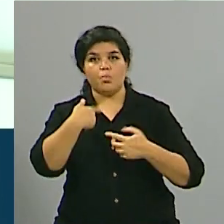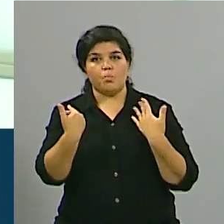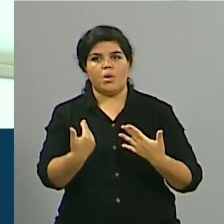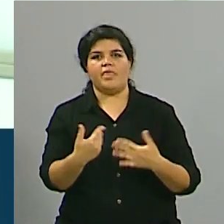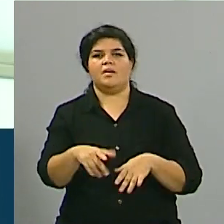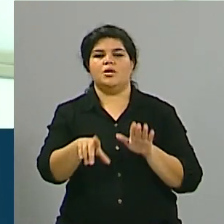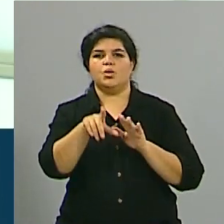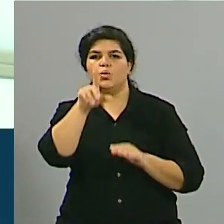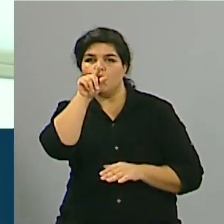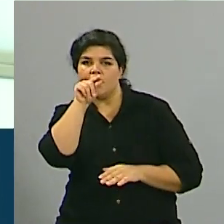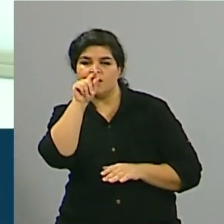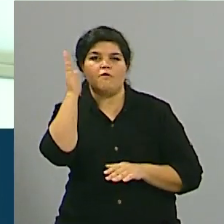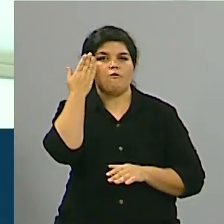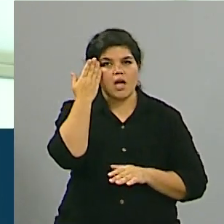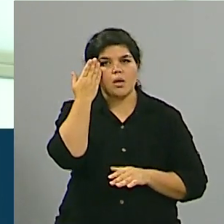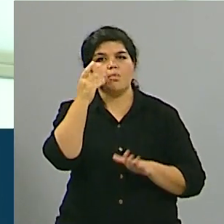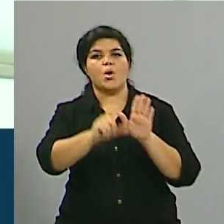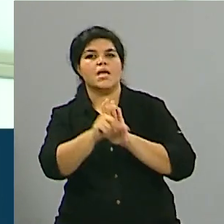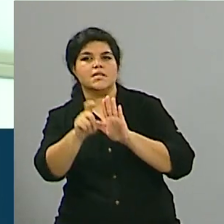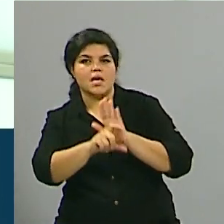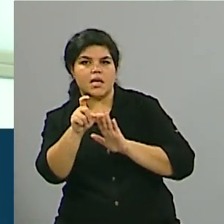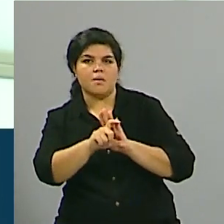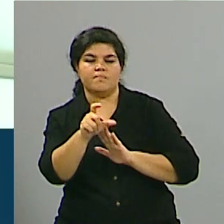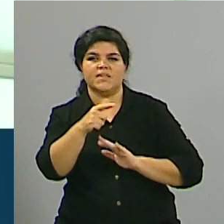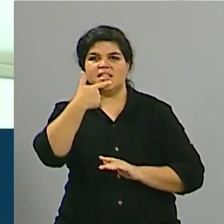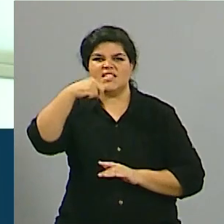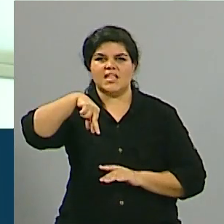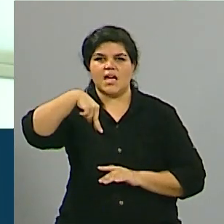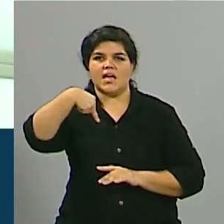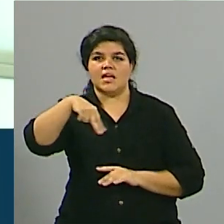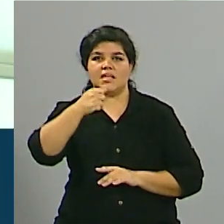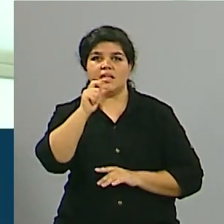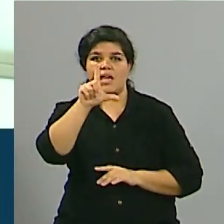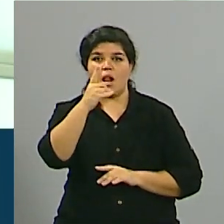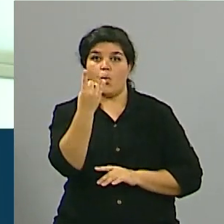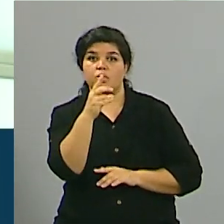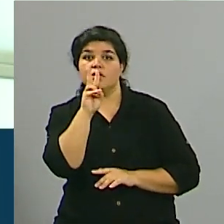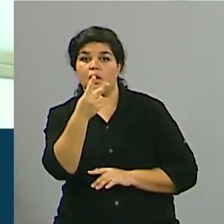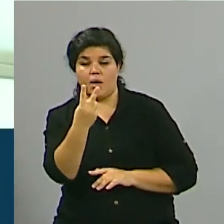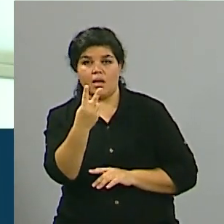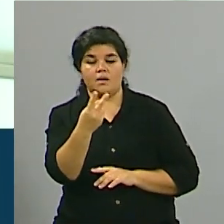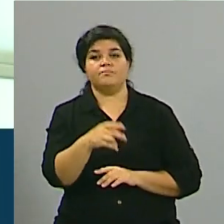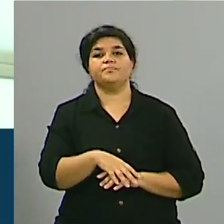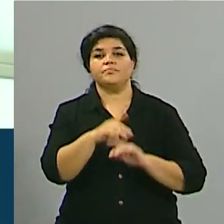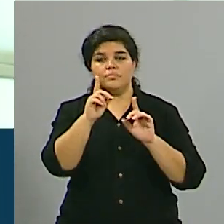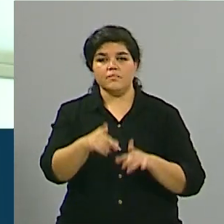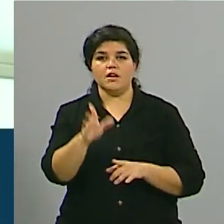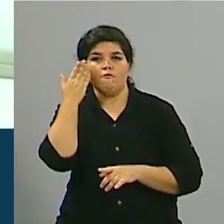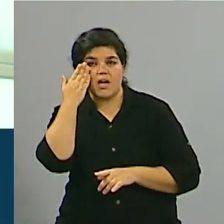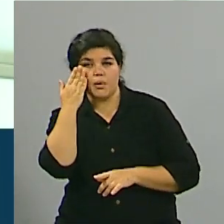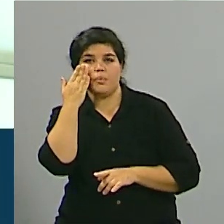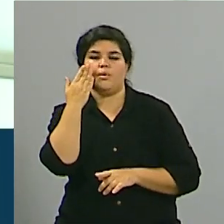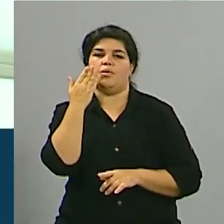Twitter, en Facebook, en Instagram. Nos pueden encontrar como Señal UTV en el caso de Twitter. También estamos como Señal U en Facebook y en Instagram